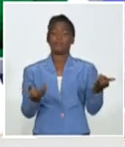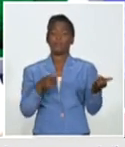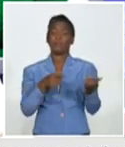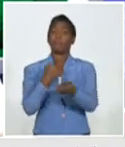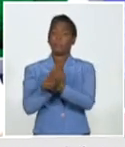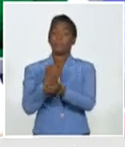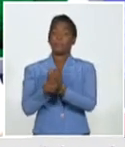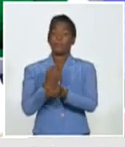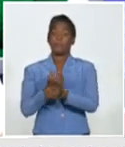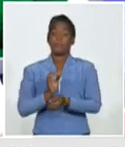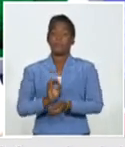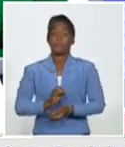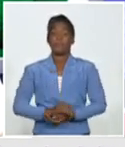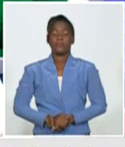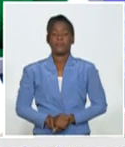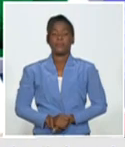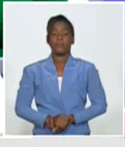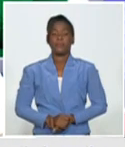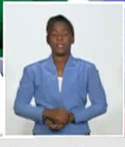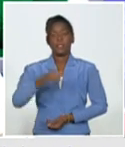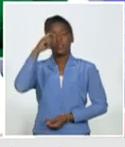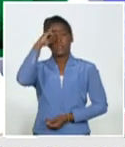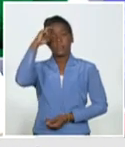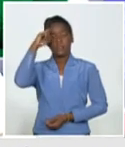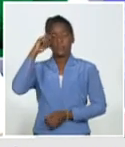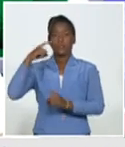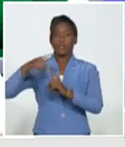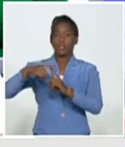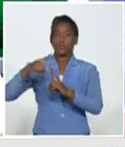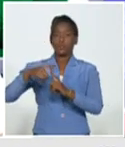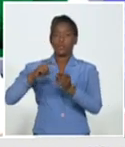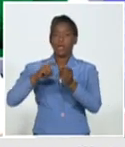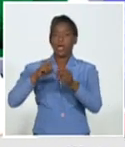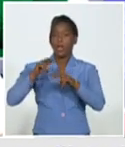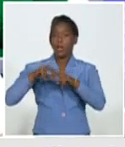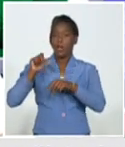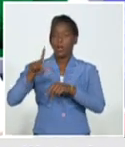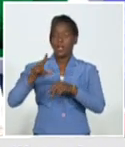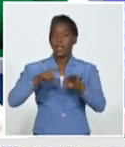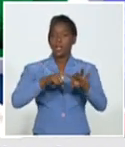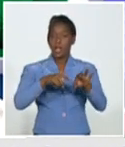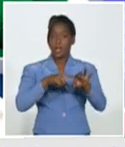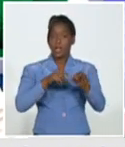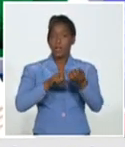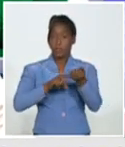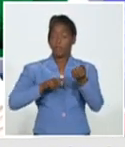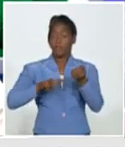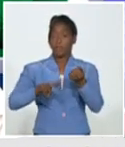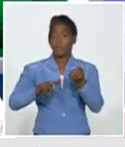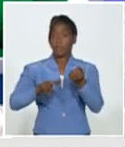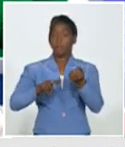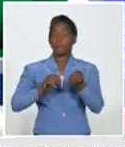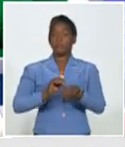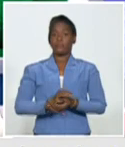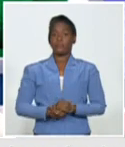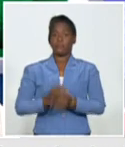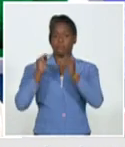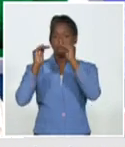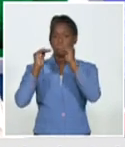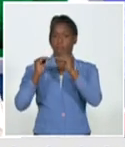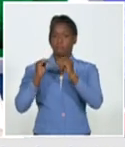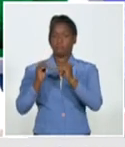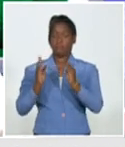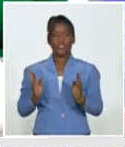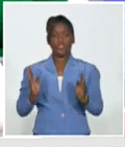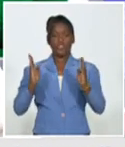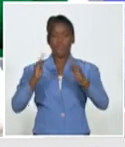solo Santi Espíritus, Las Tunas, Holguín y el municipio especial Isla de la Juventud no reportaron casos en